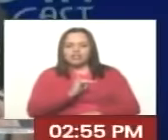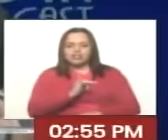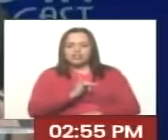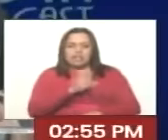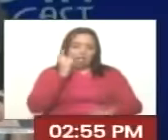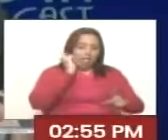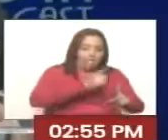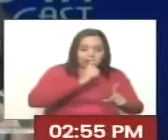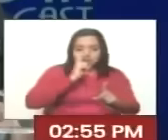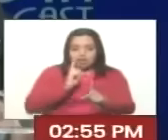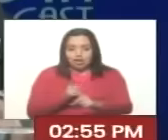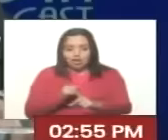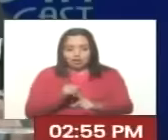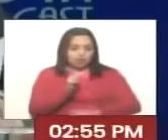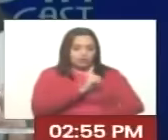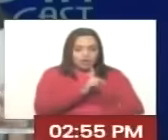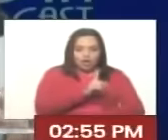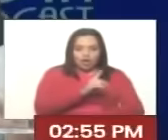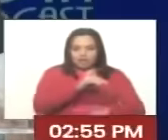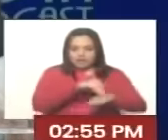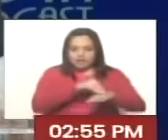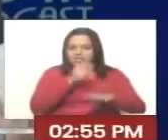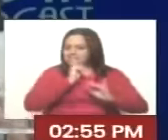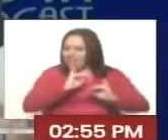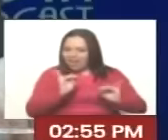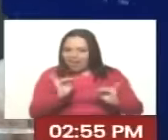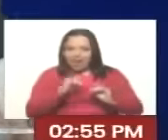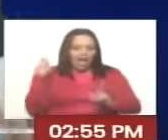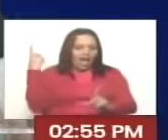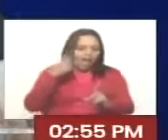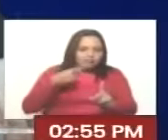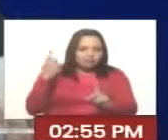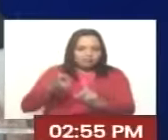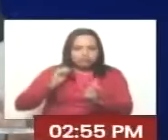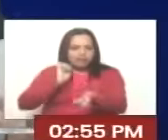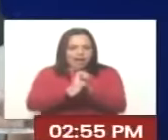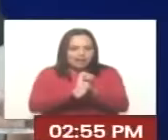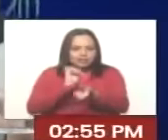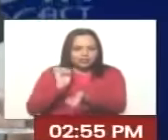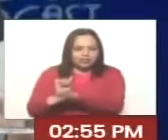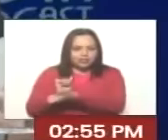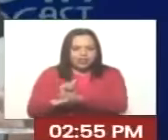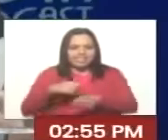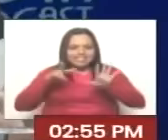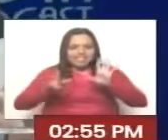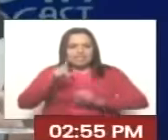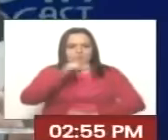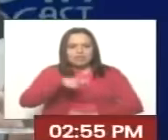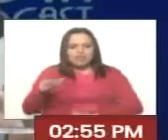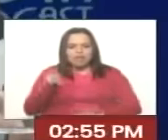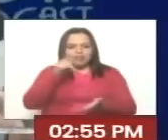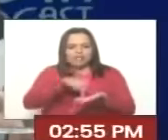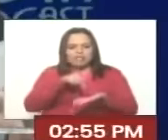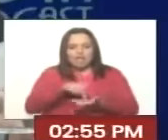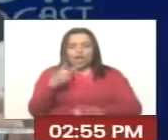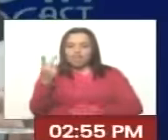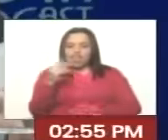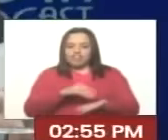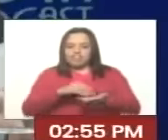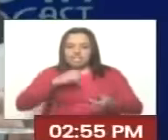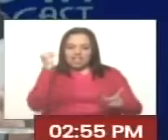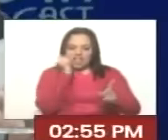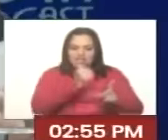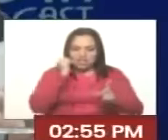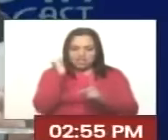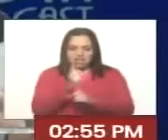Ya no imputados. Acusados. Esto es bien importante. 7 personas involucradas en el doble homicidio de Tyrone